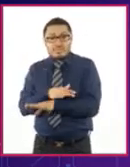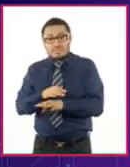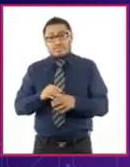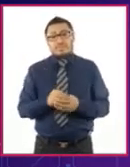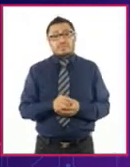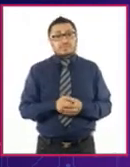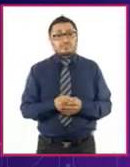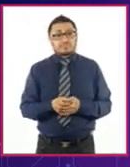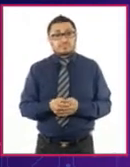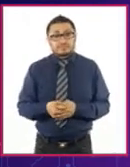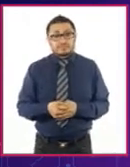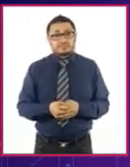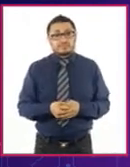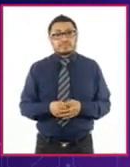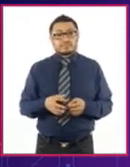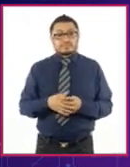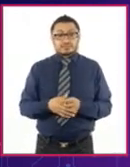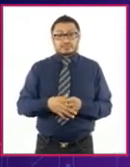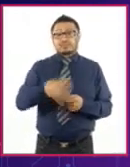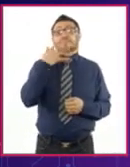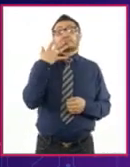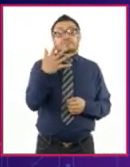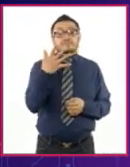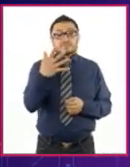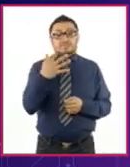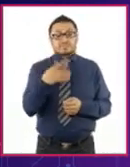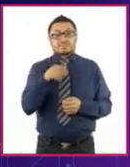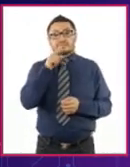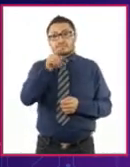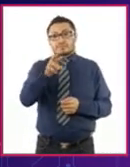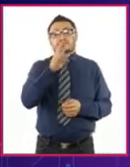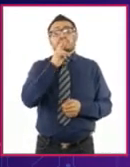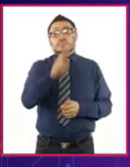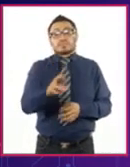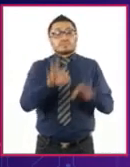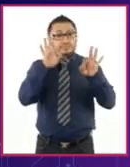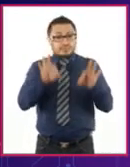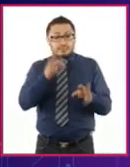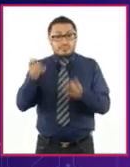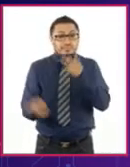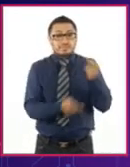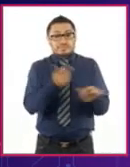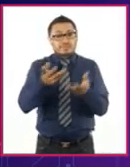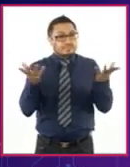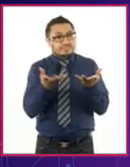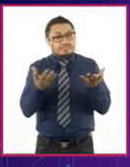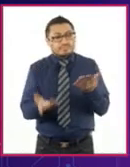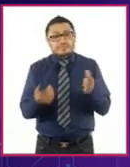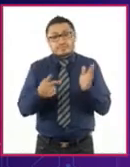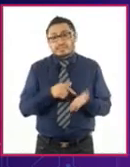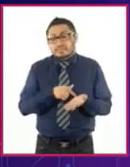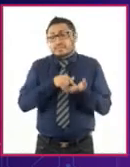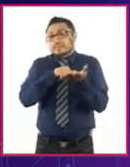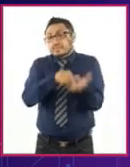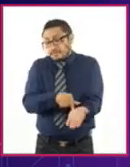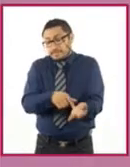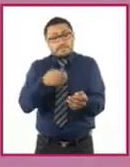original. 5. Responder a las preguntas que se hacen en el planteamiento de la